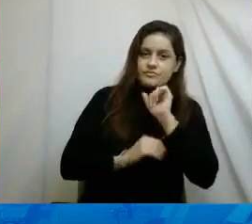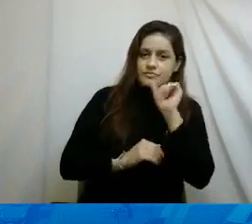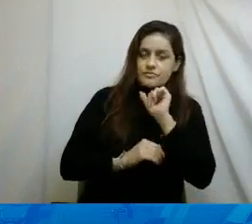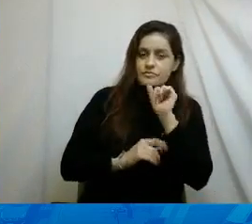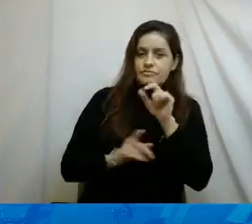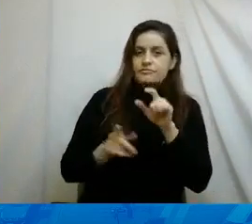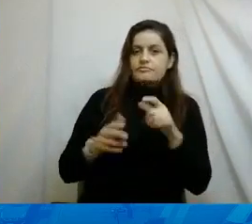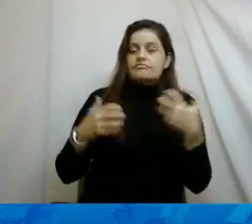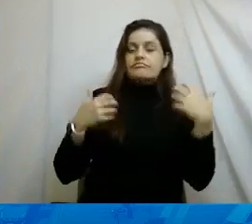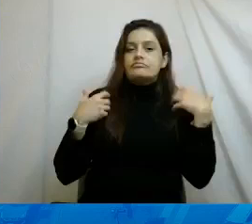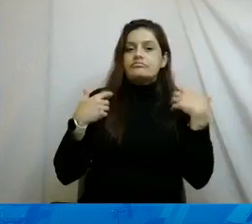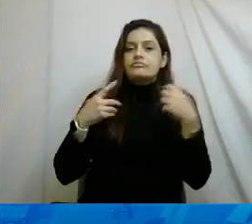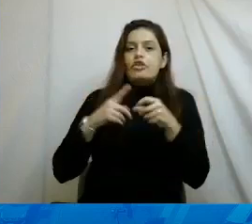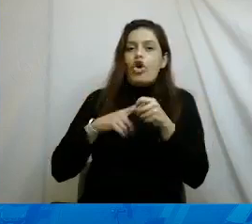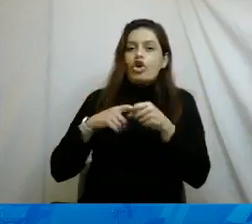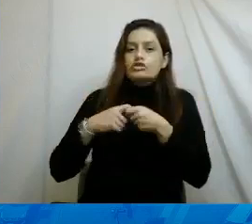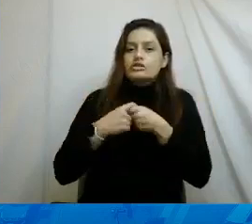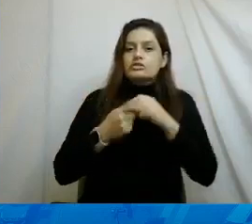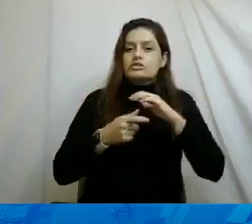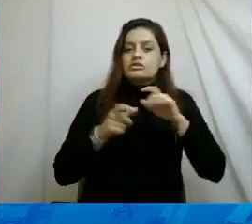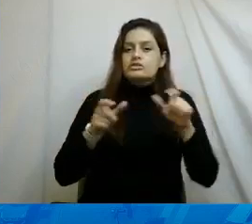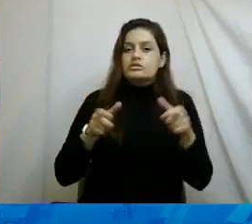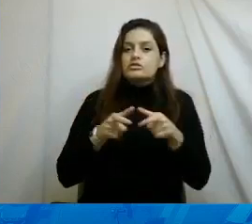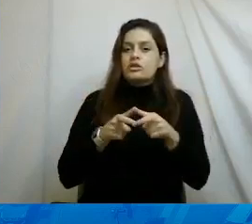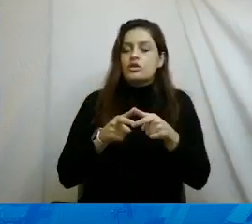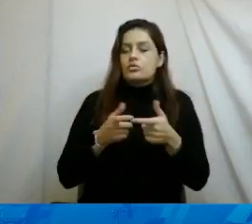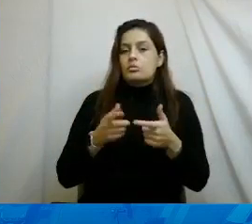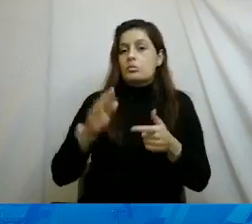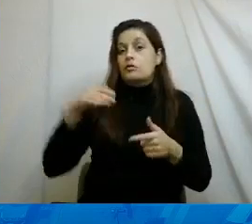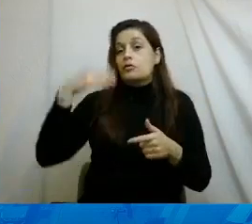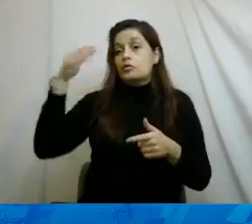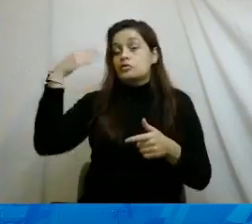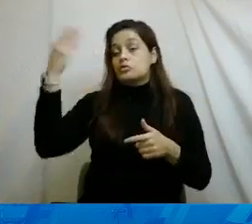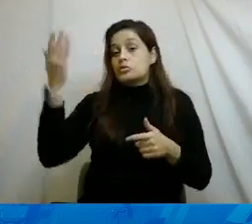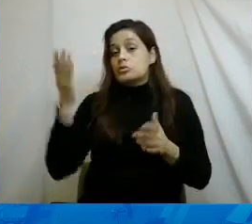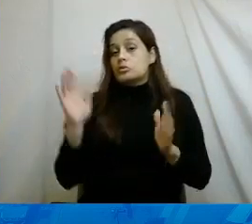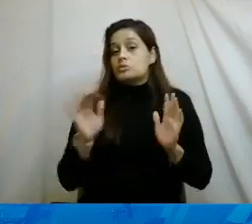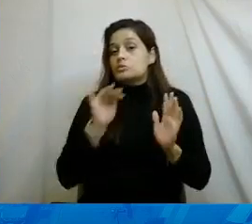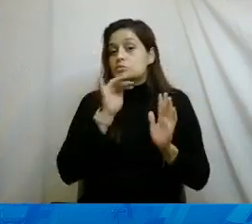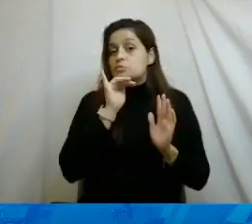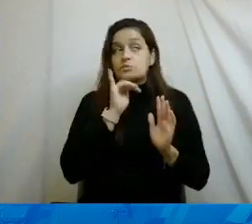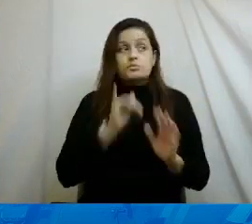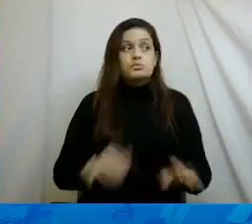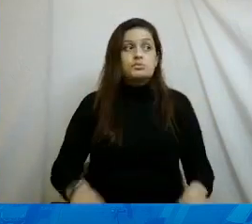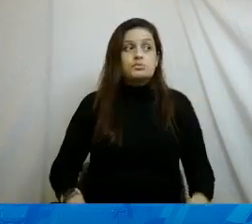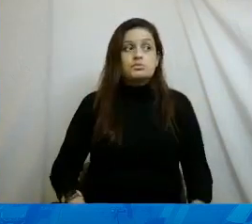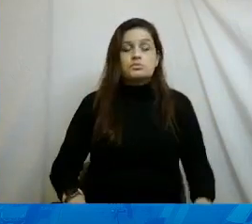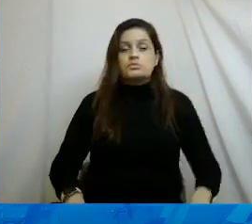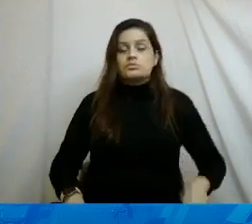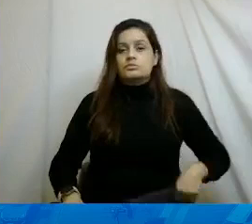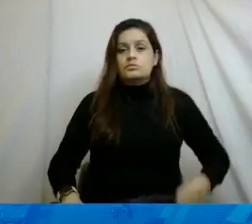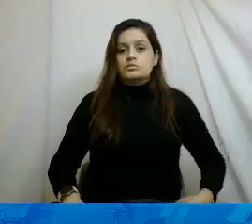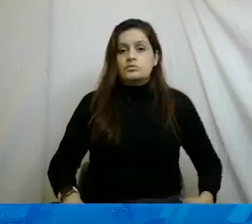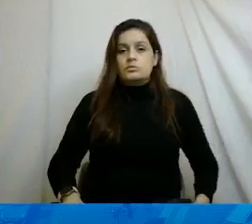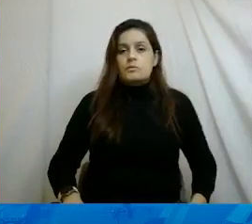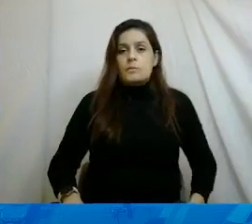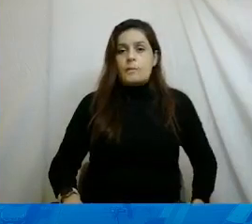consejo. Revisarlo para que tampoco afecte más adelante la entrega a la